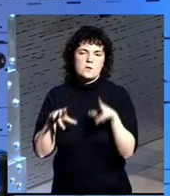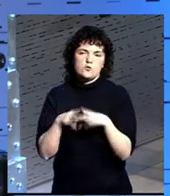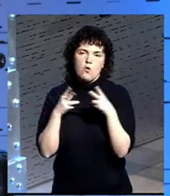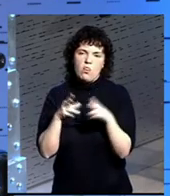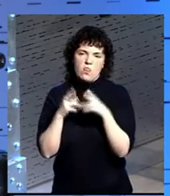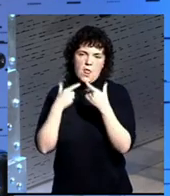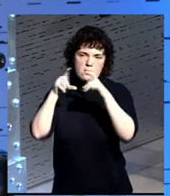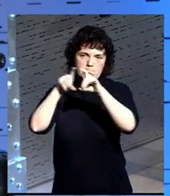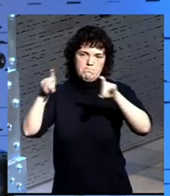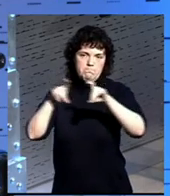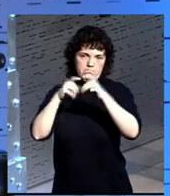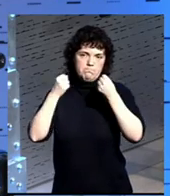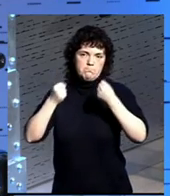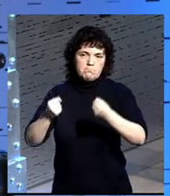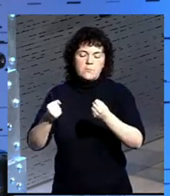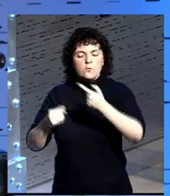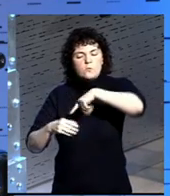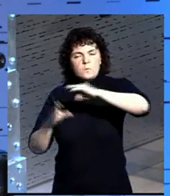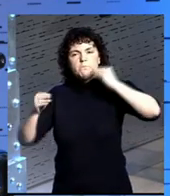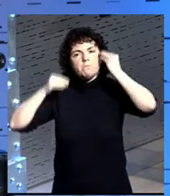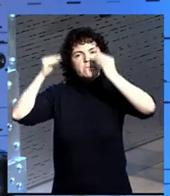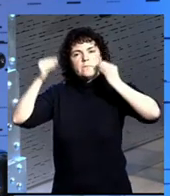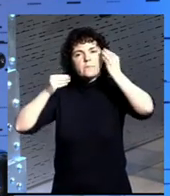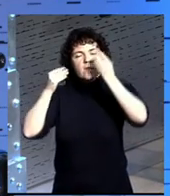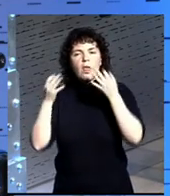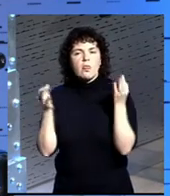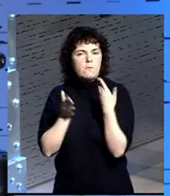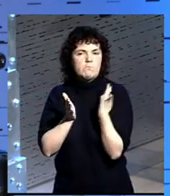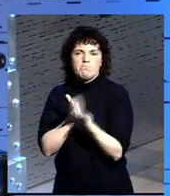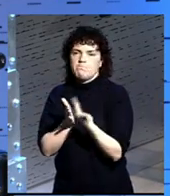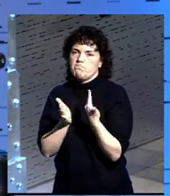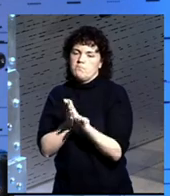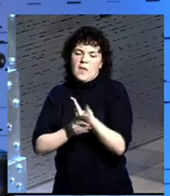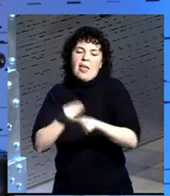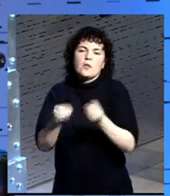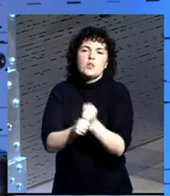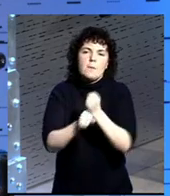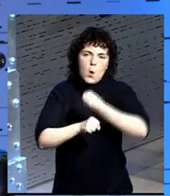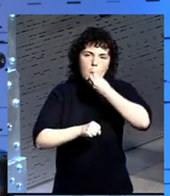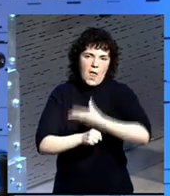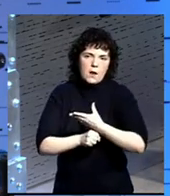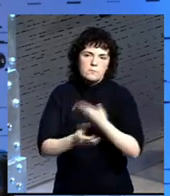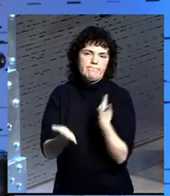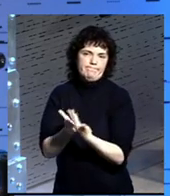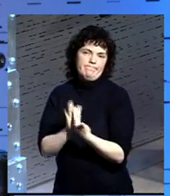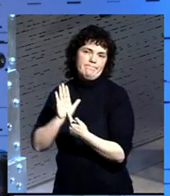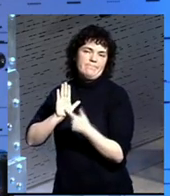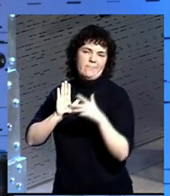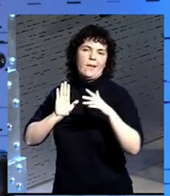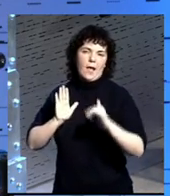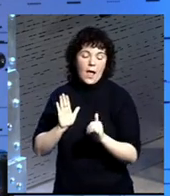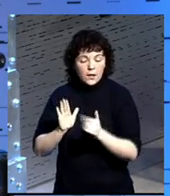corporativa. Nosotros creemos que se tiene que manifestar haciendo bien el trabajo. Entonces nosotros hemos